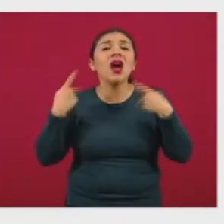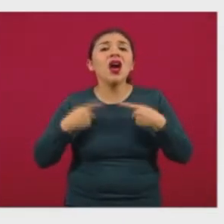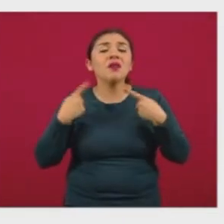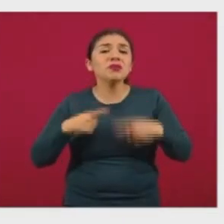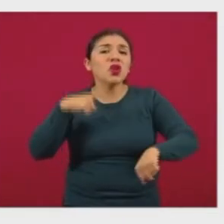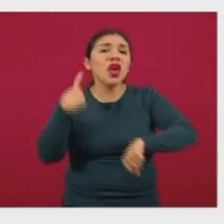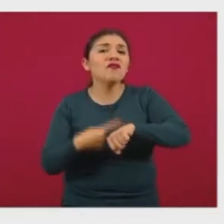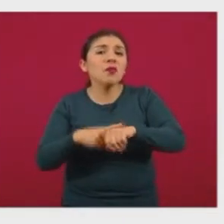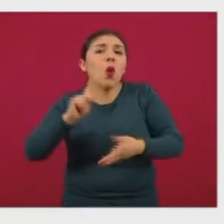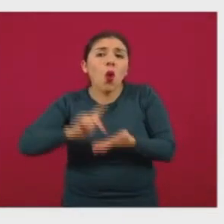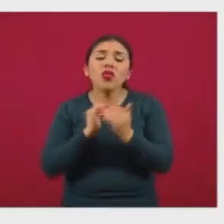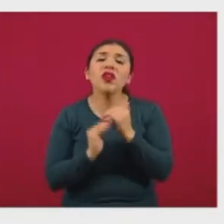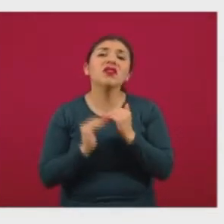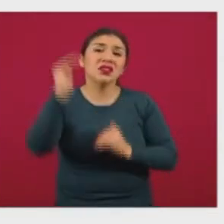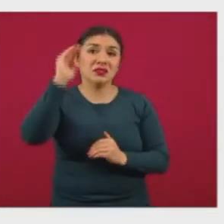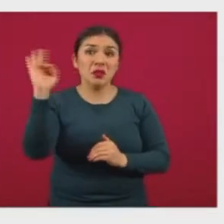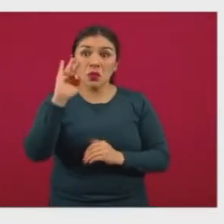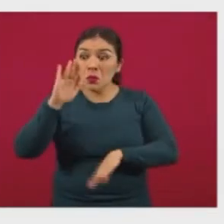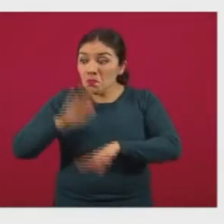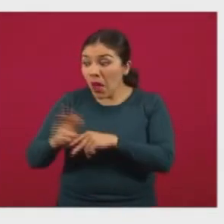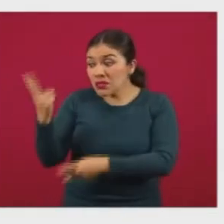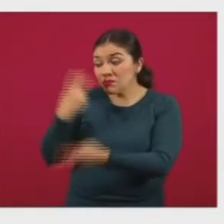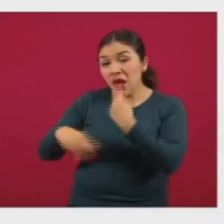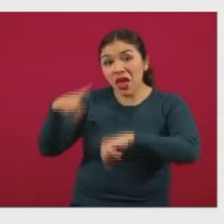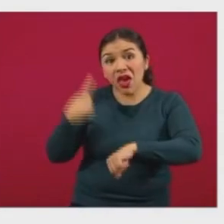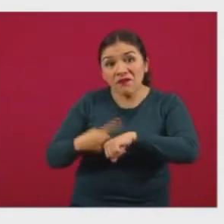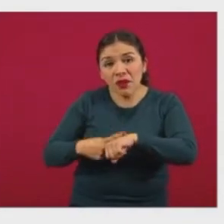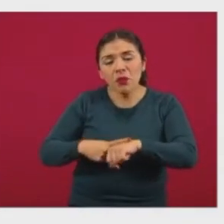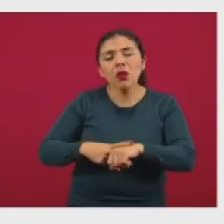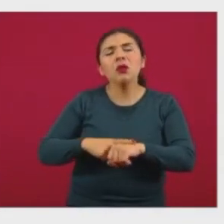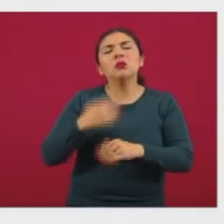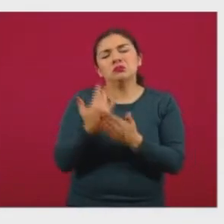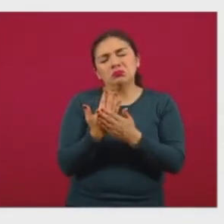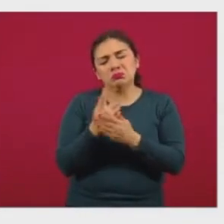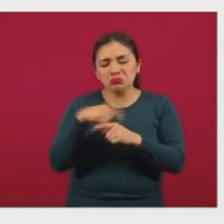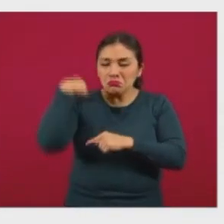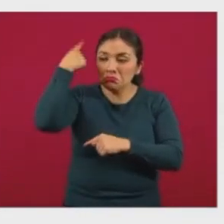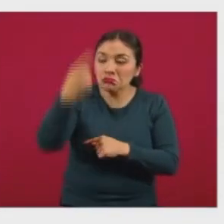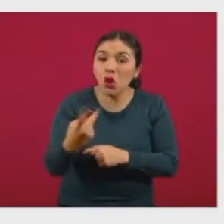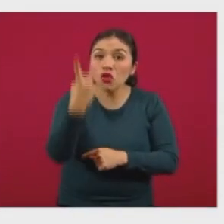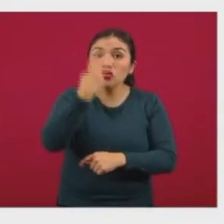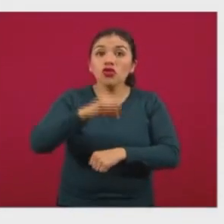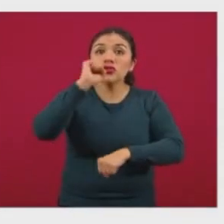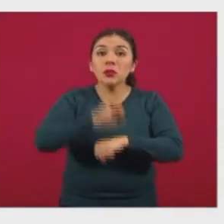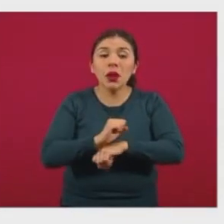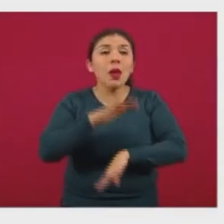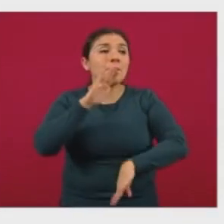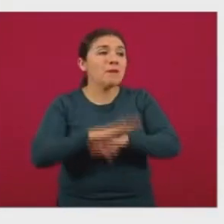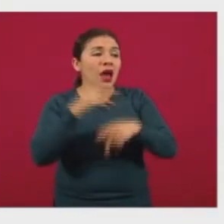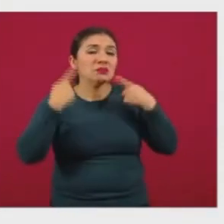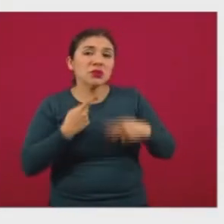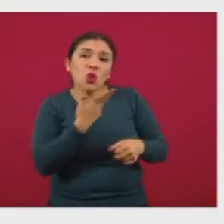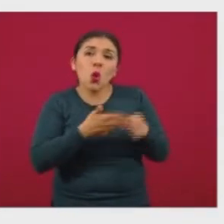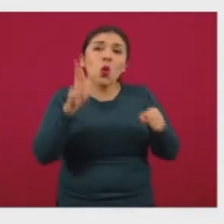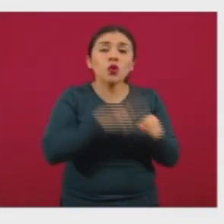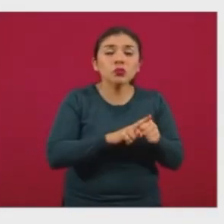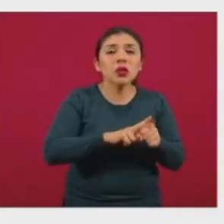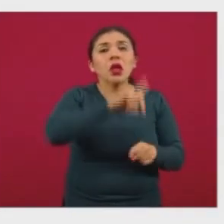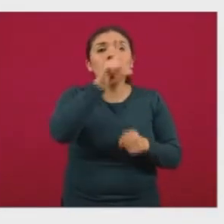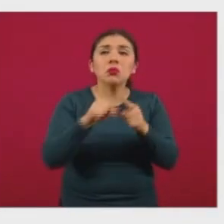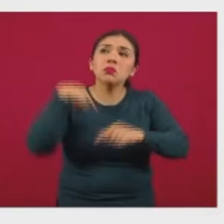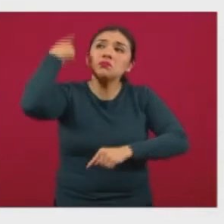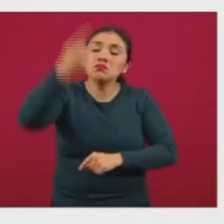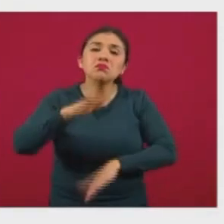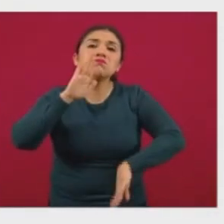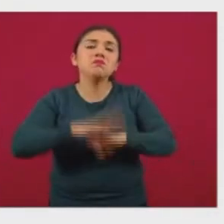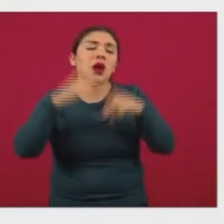cuando tenemos un incremento en los casos, 2 semanas después viene un incremento en las hospitalizaciones y 3 semanas después viene